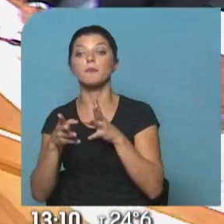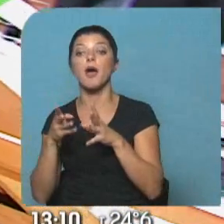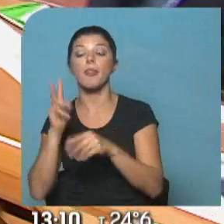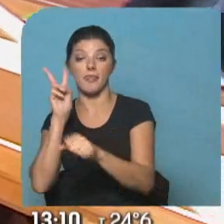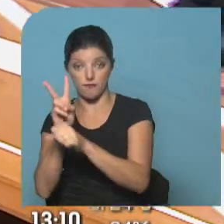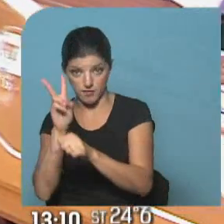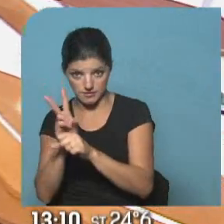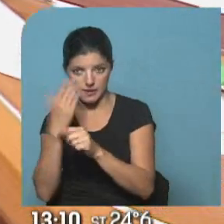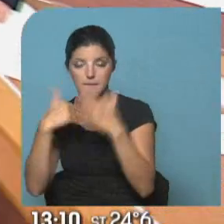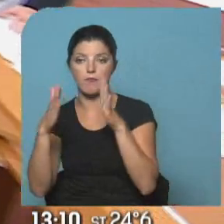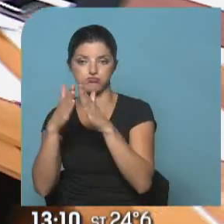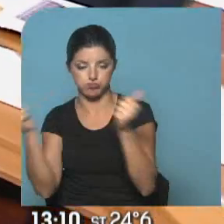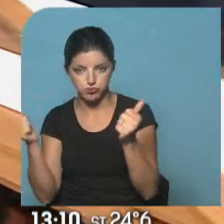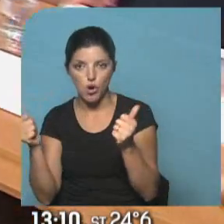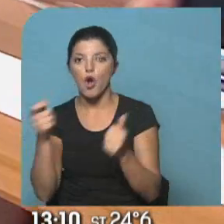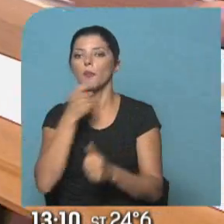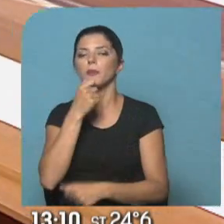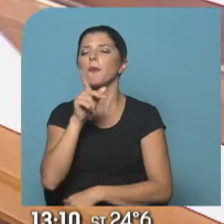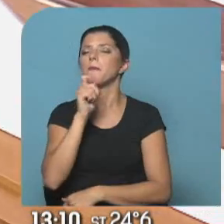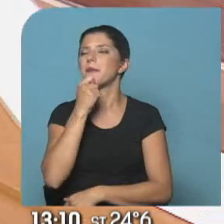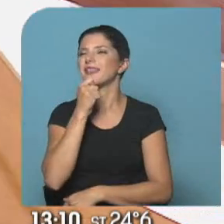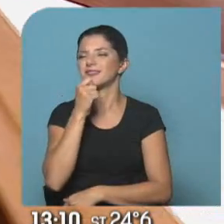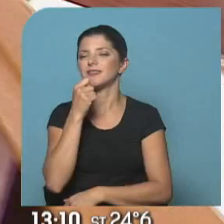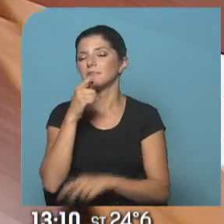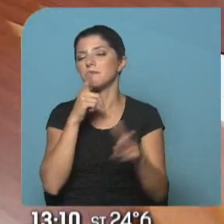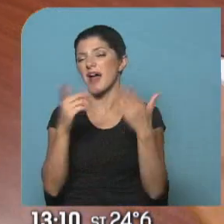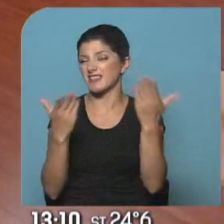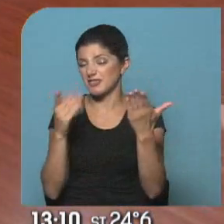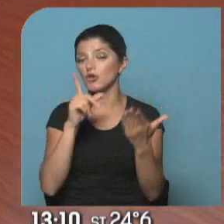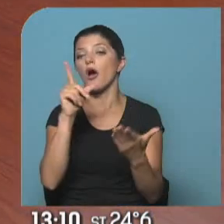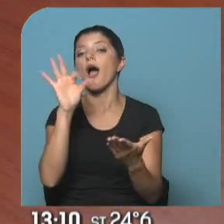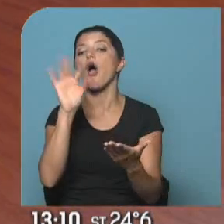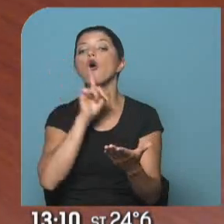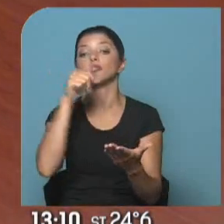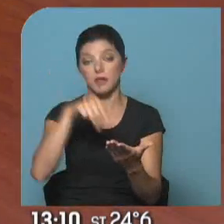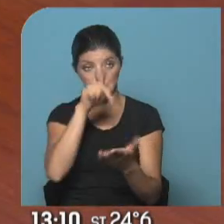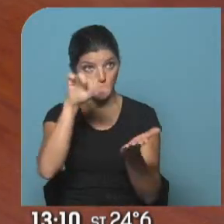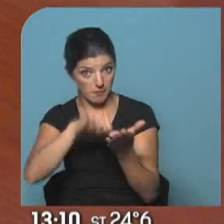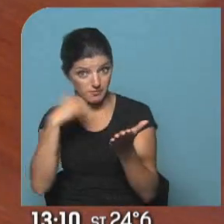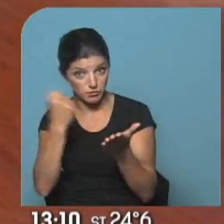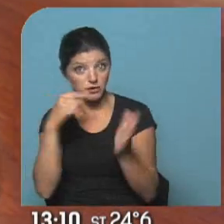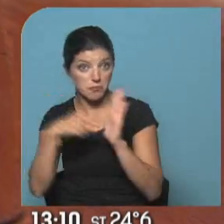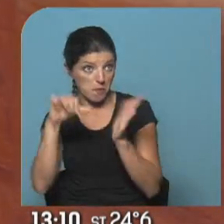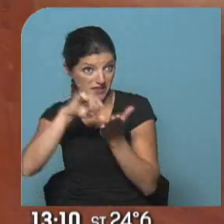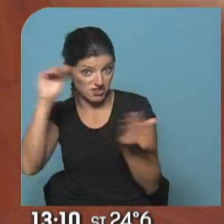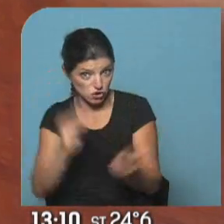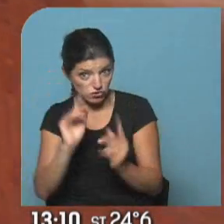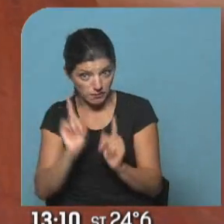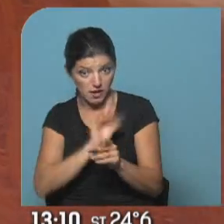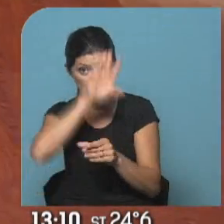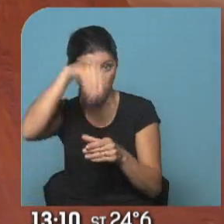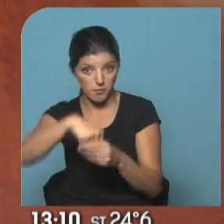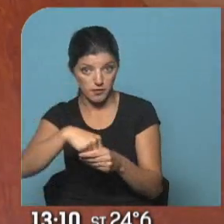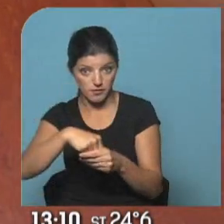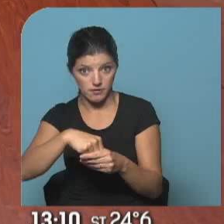parecido a lo que son por ahí los dictámenes de la OTAN, que tiene países grandes, pero tiene países chiquitos también incorporados, eso nunca ha